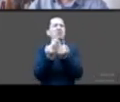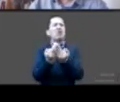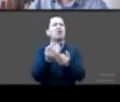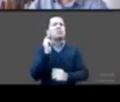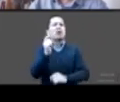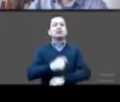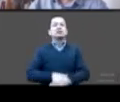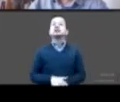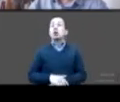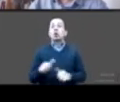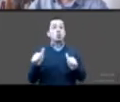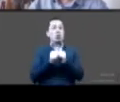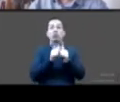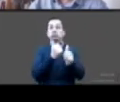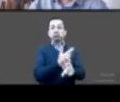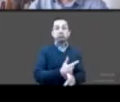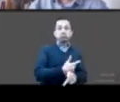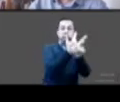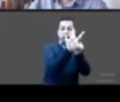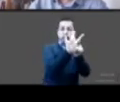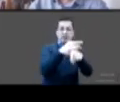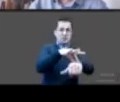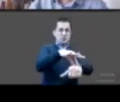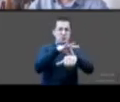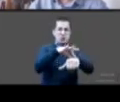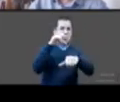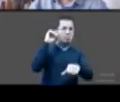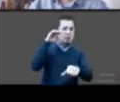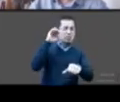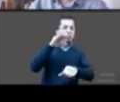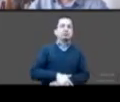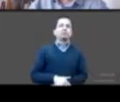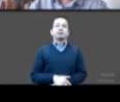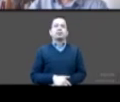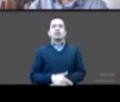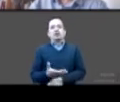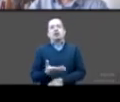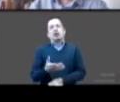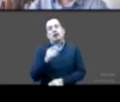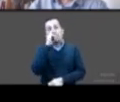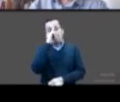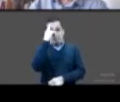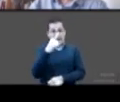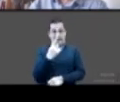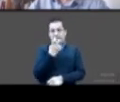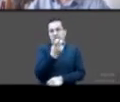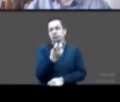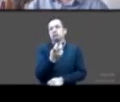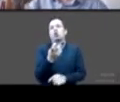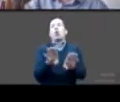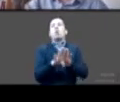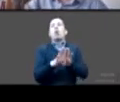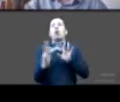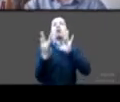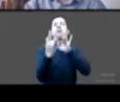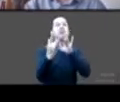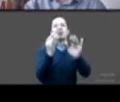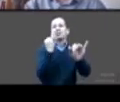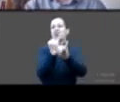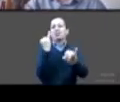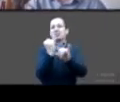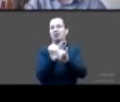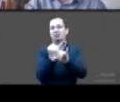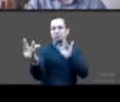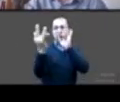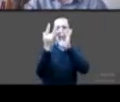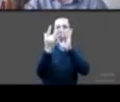live streaming, que obviamente que para ello se necesita, digamos, el Internet y que es un abuso en línea donde